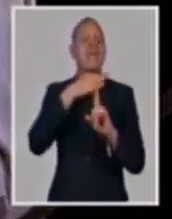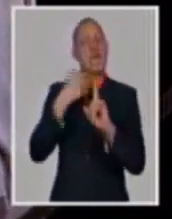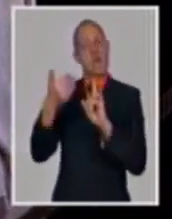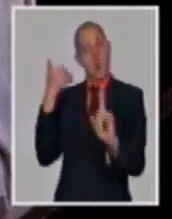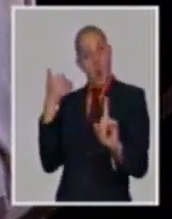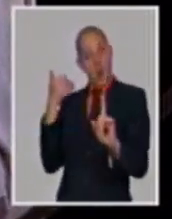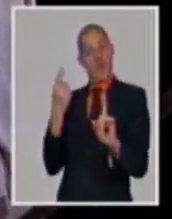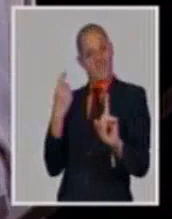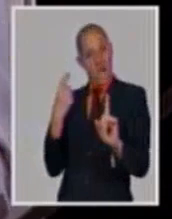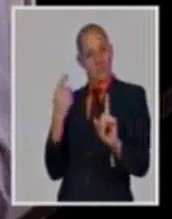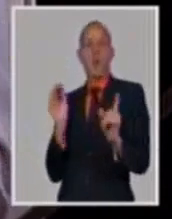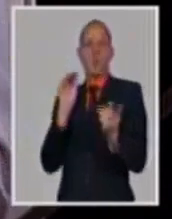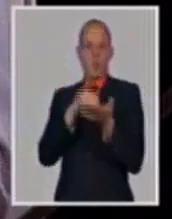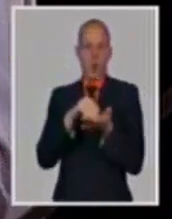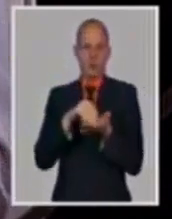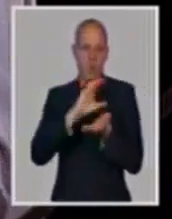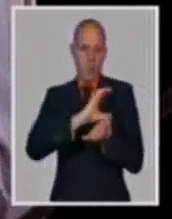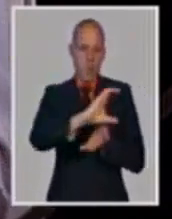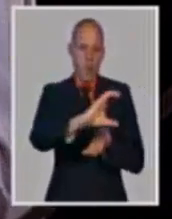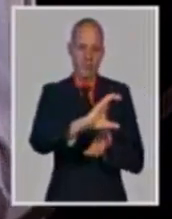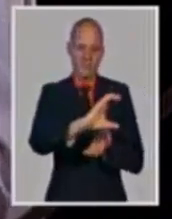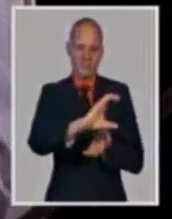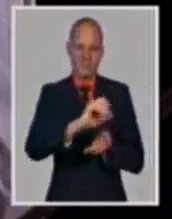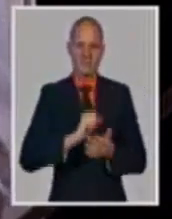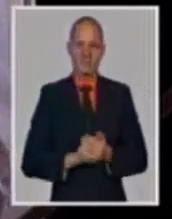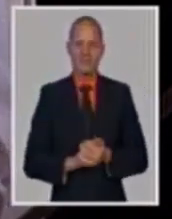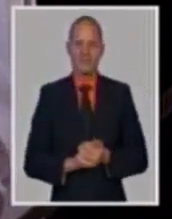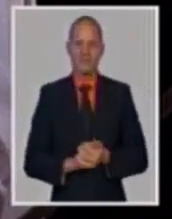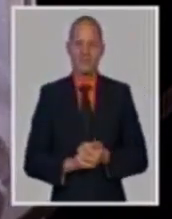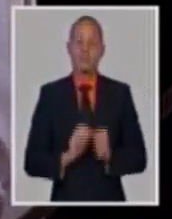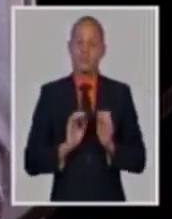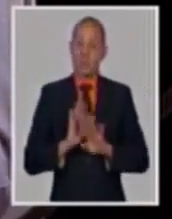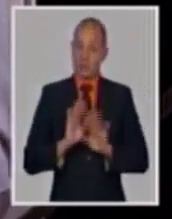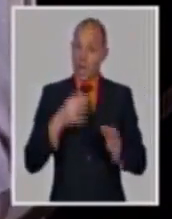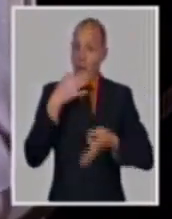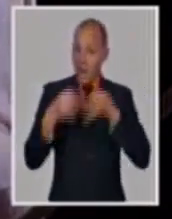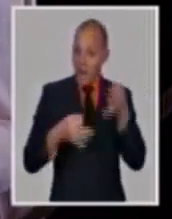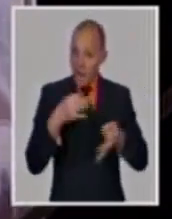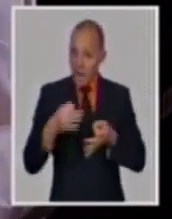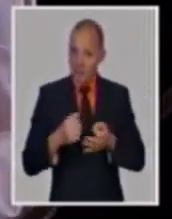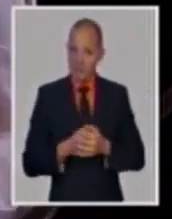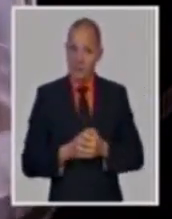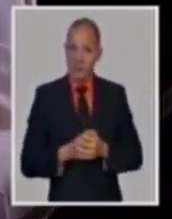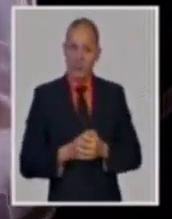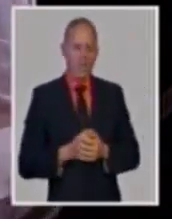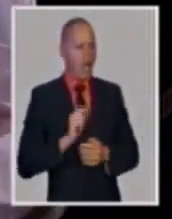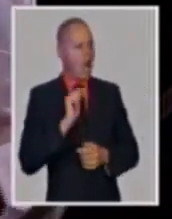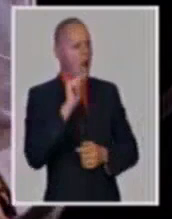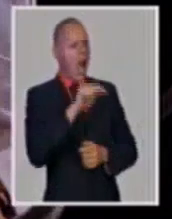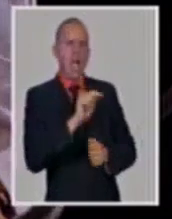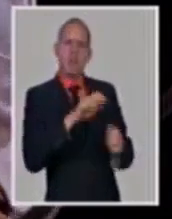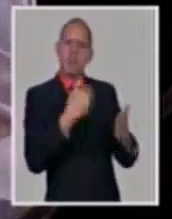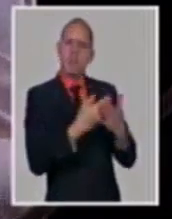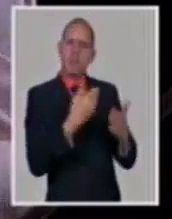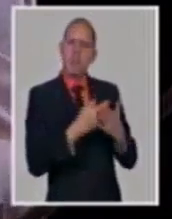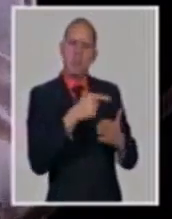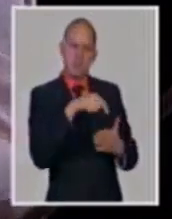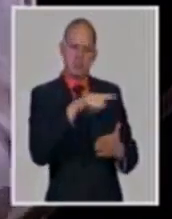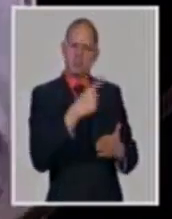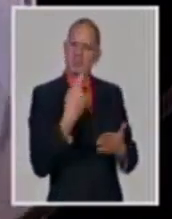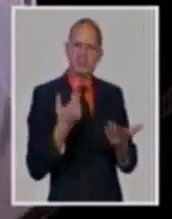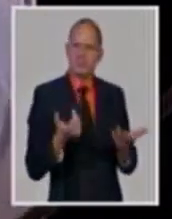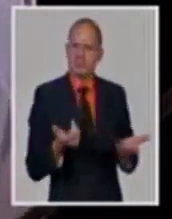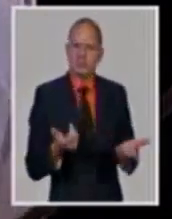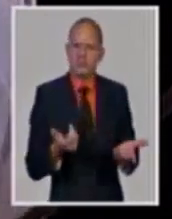que se ha reconocido. Se determinó y se decidió, como estamos en el sector empresarial, que el presupuesto no erogara, porque además no es posible, no